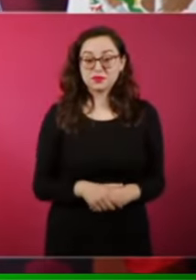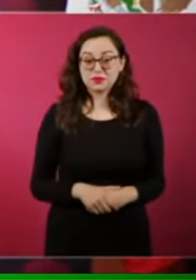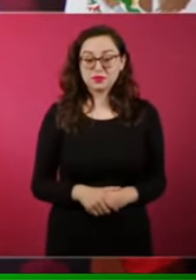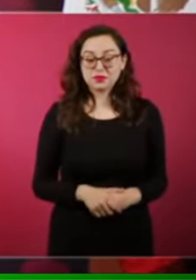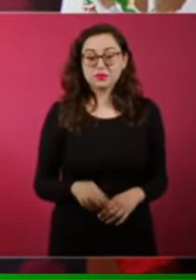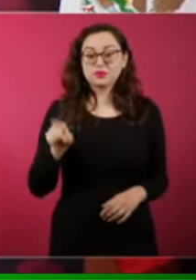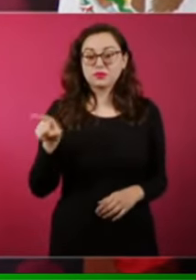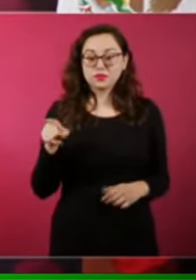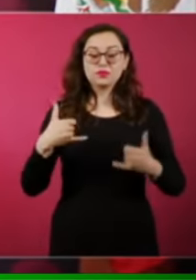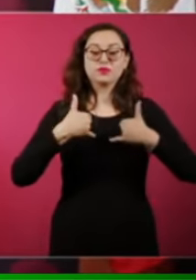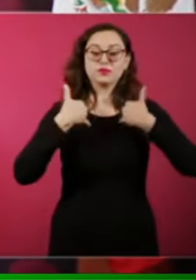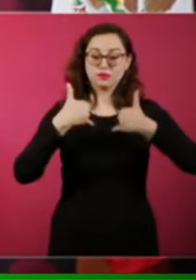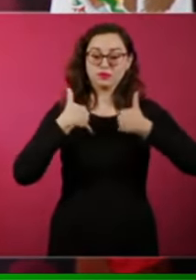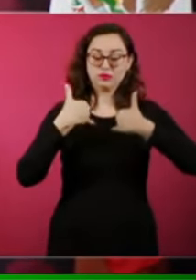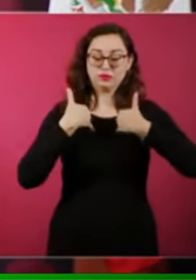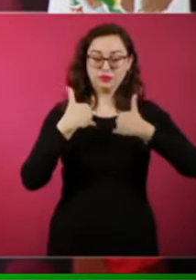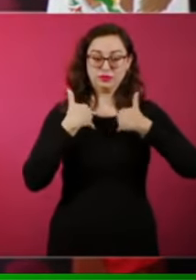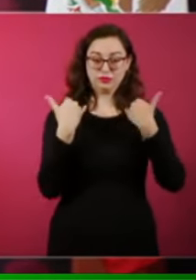la